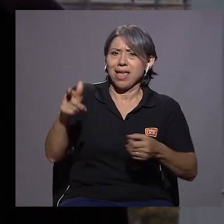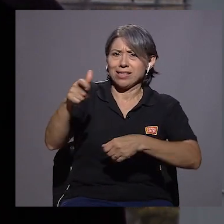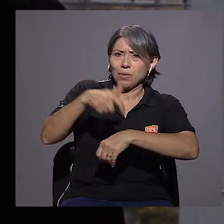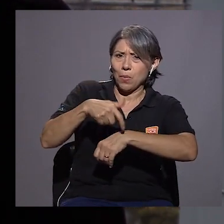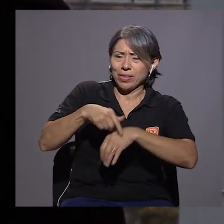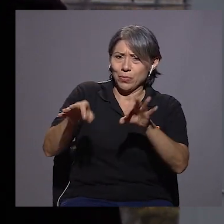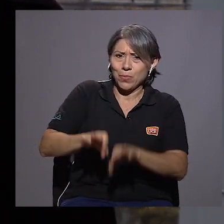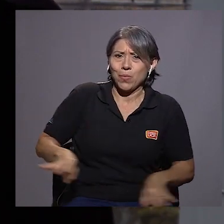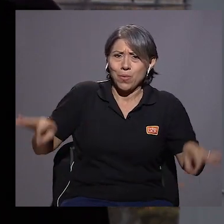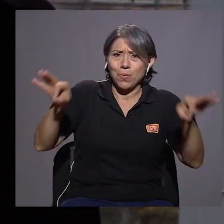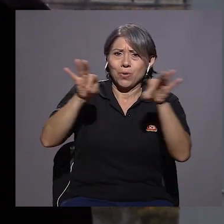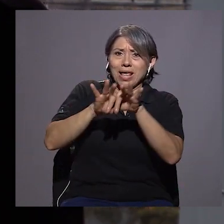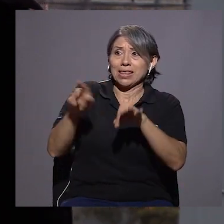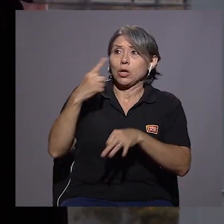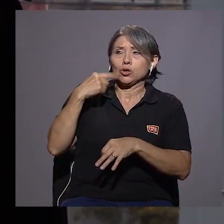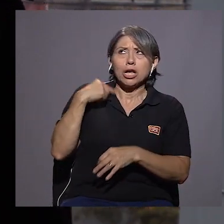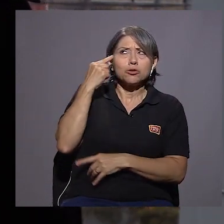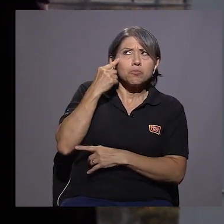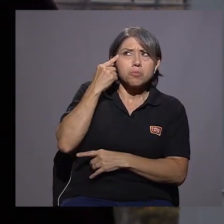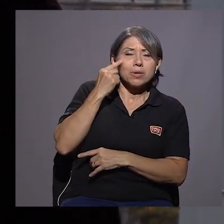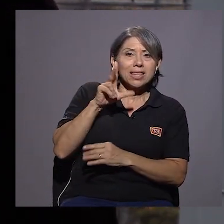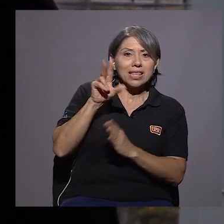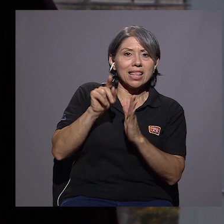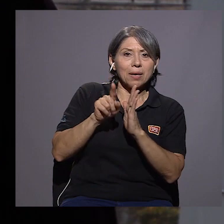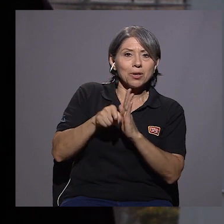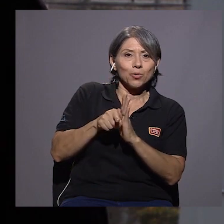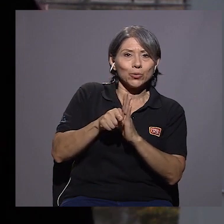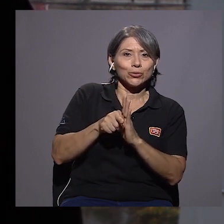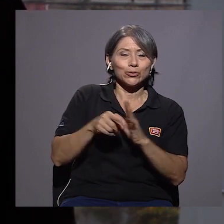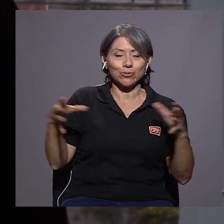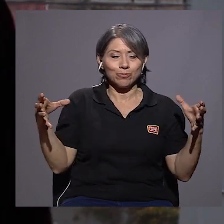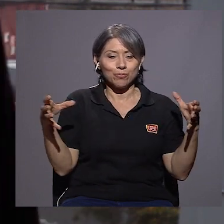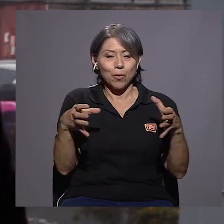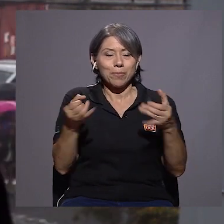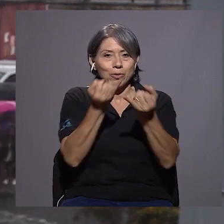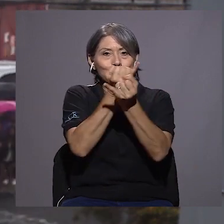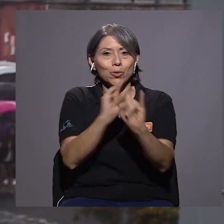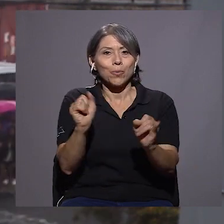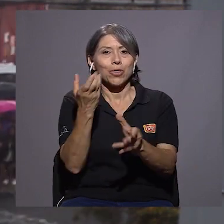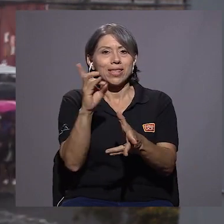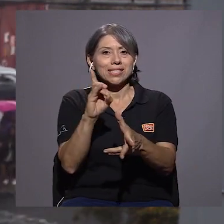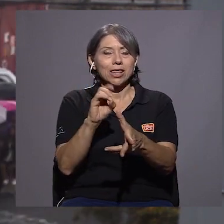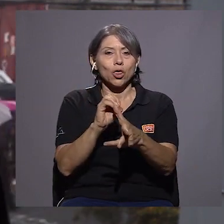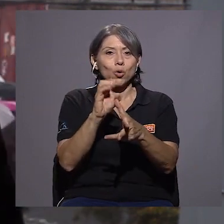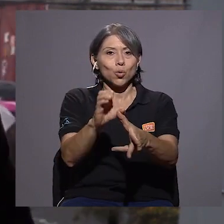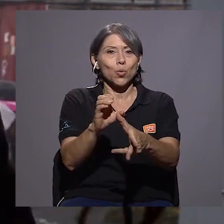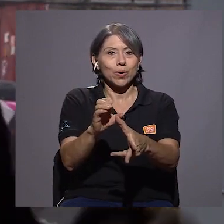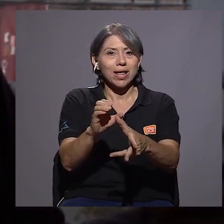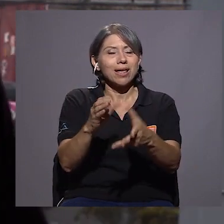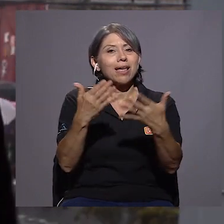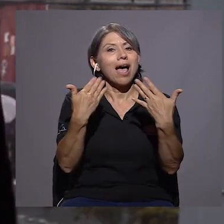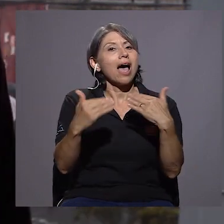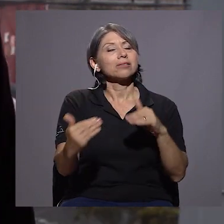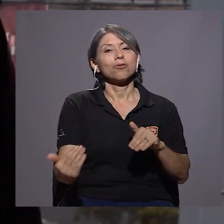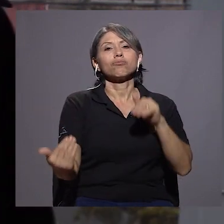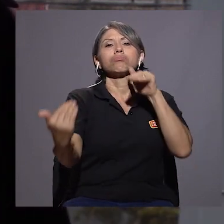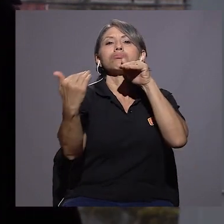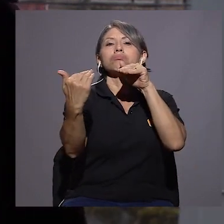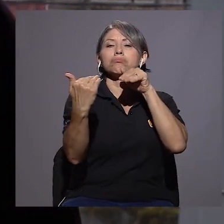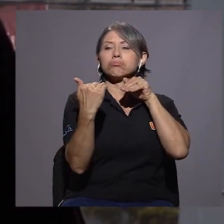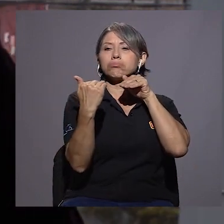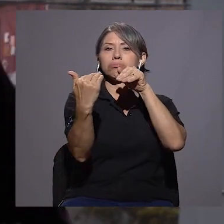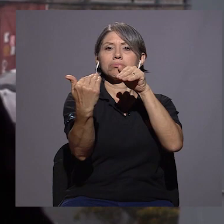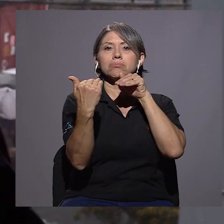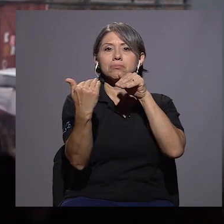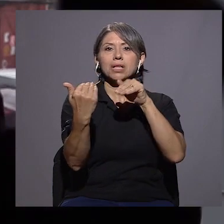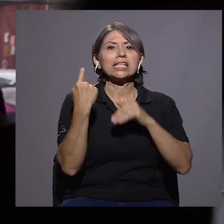Este momento fue crucial porque nos dieron 30 minutos. El movimiento autónomo 17 de octubre ha sido completamente horizontal,